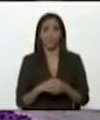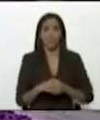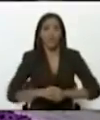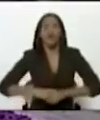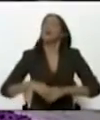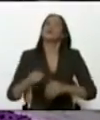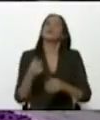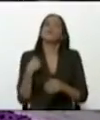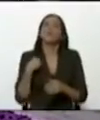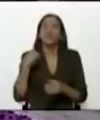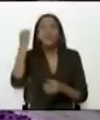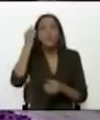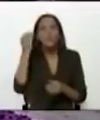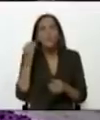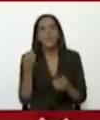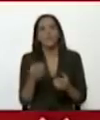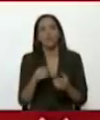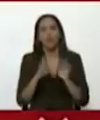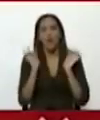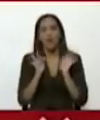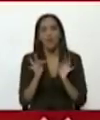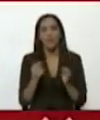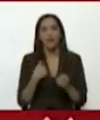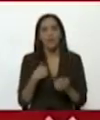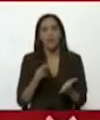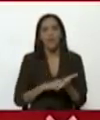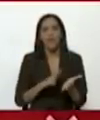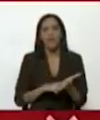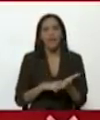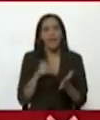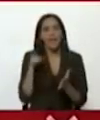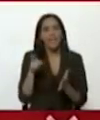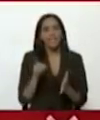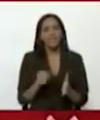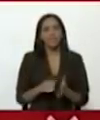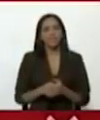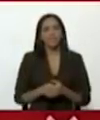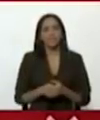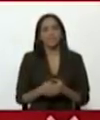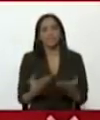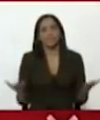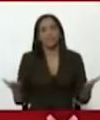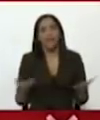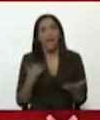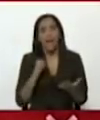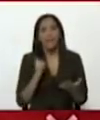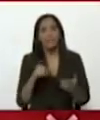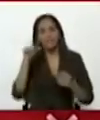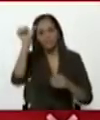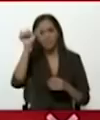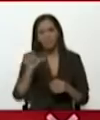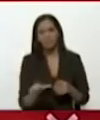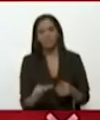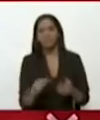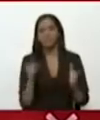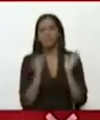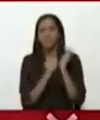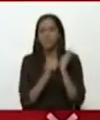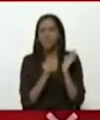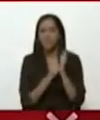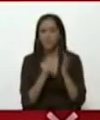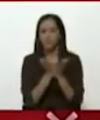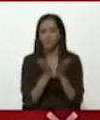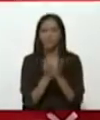yo lo resumo de una manera, o sea, yo de verdad no, eso de... Bueno, pero es que hay que revisar el índice académico y todo.